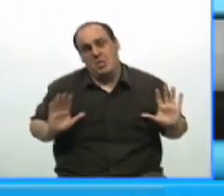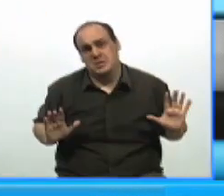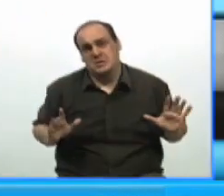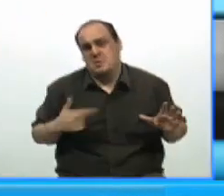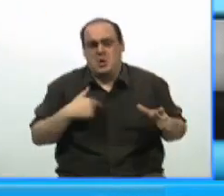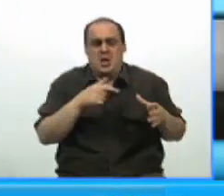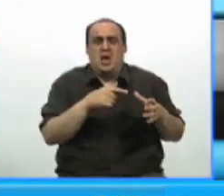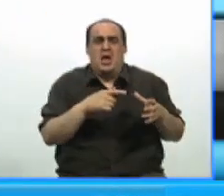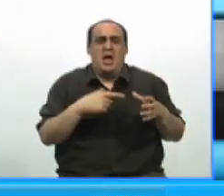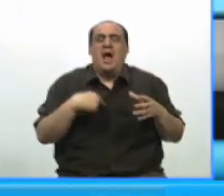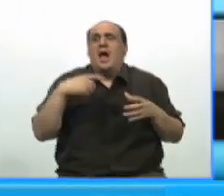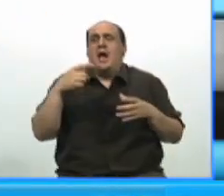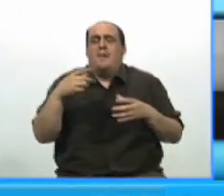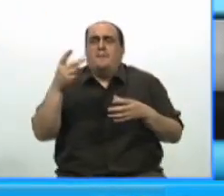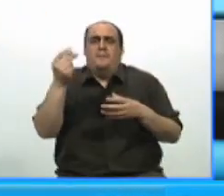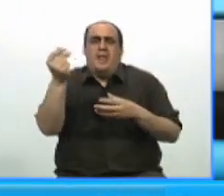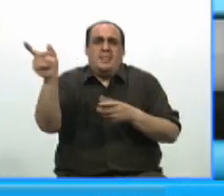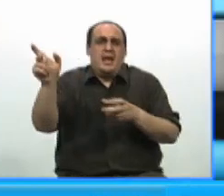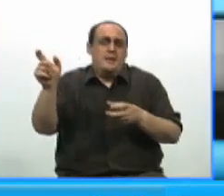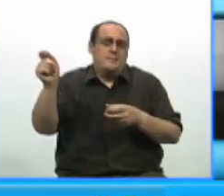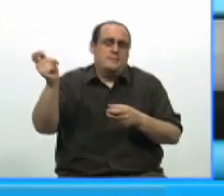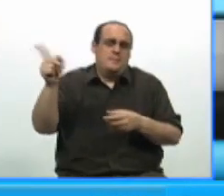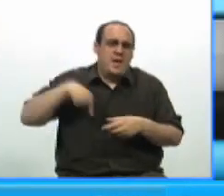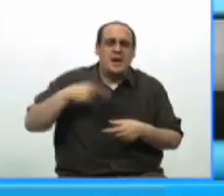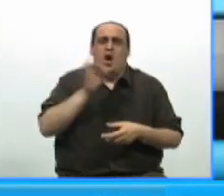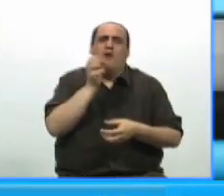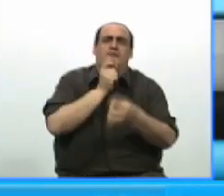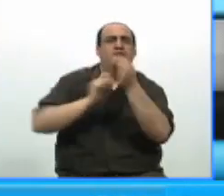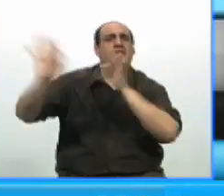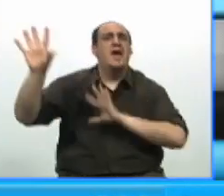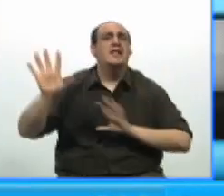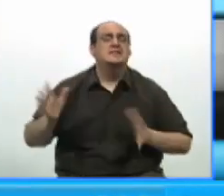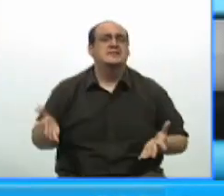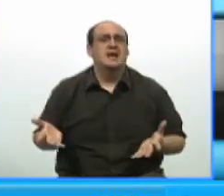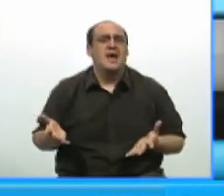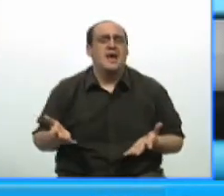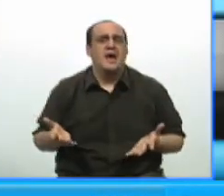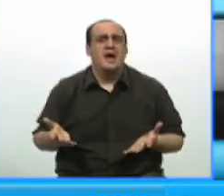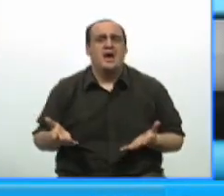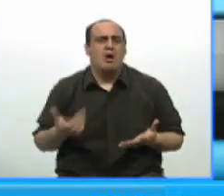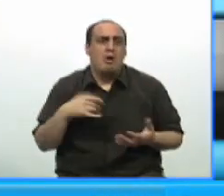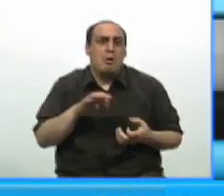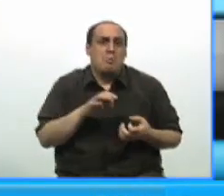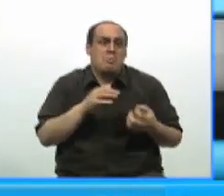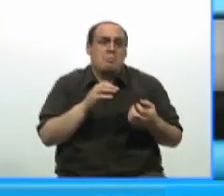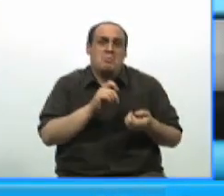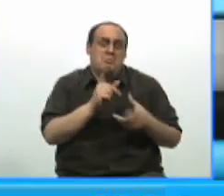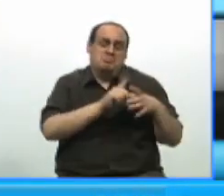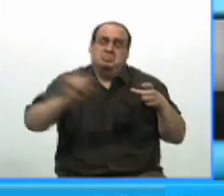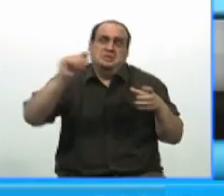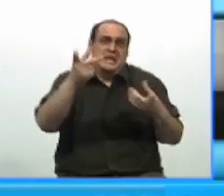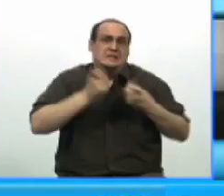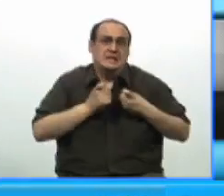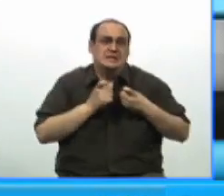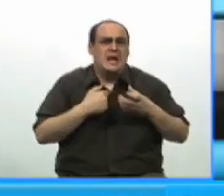por beneficio de la institución, porque ha sido vendido o porque de alguna manera es necesaria hacerla, que